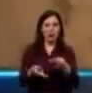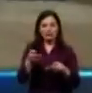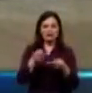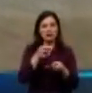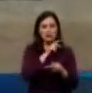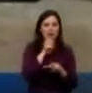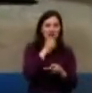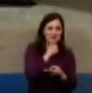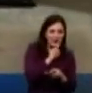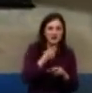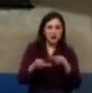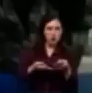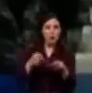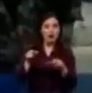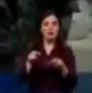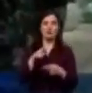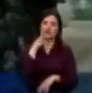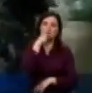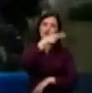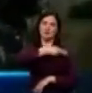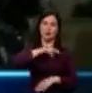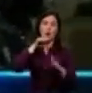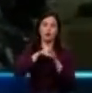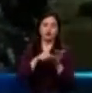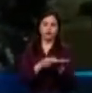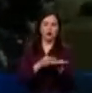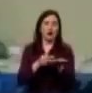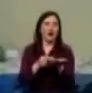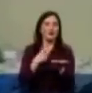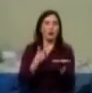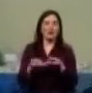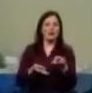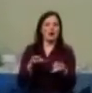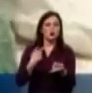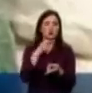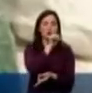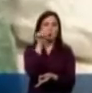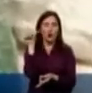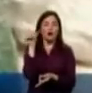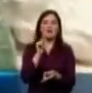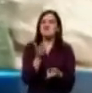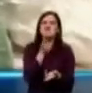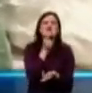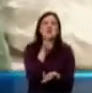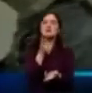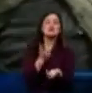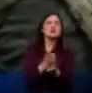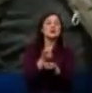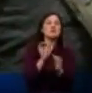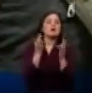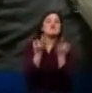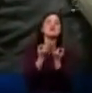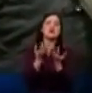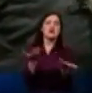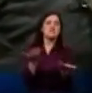cervezas, se ocultaba una red de microtráfico de drogas compuesta por los miembros de una sola familia. La intervención de la Policía Nacional y la Fiscalía permitió agarrar a los sujetos